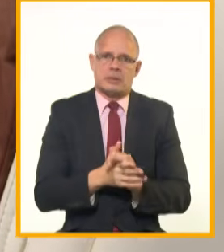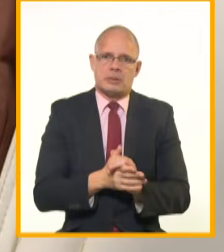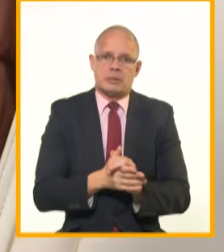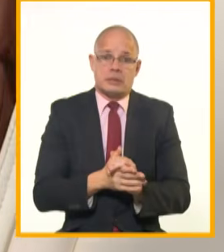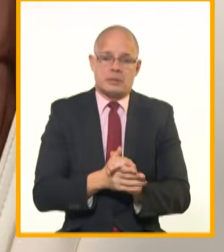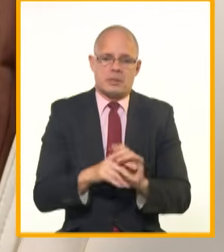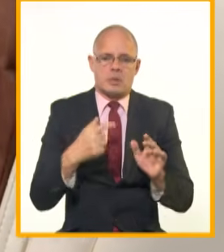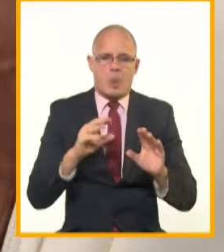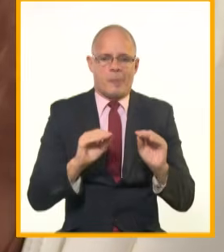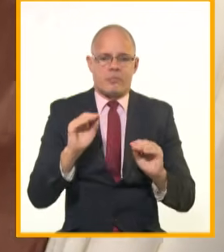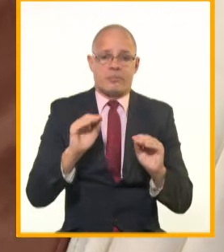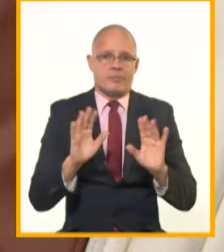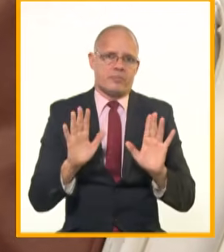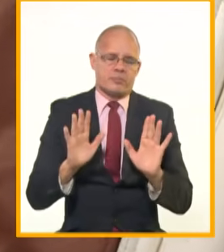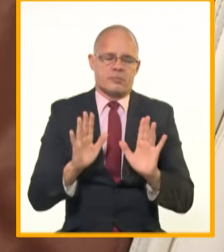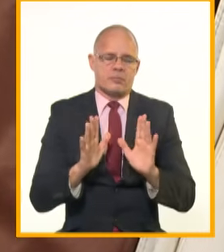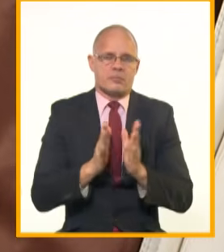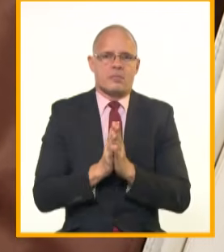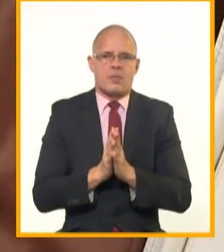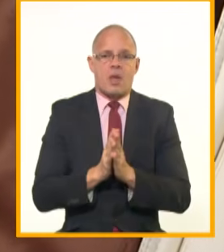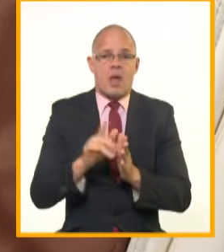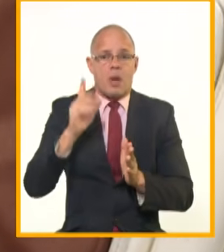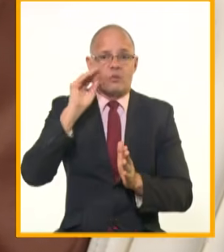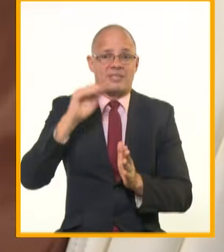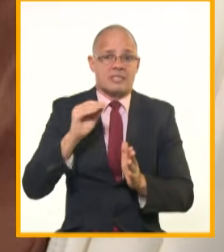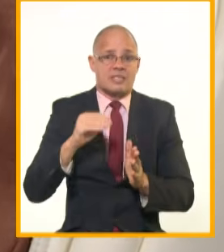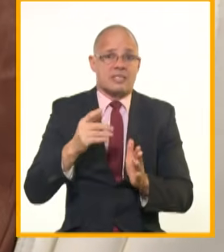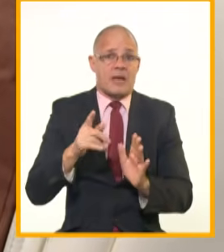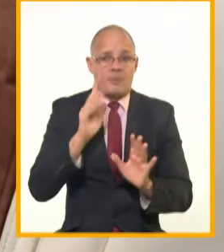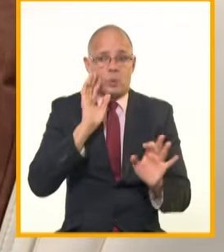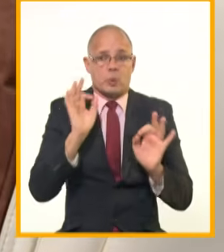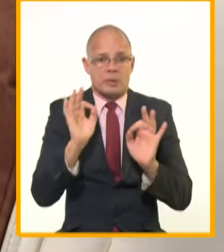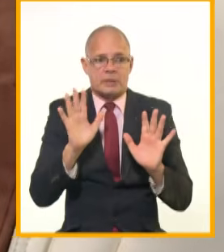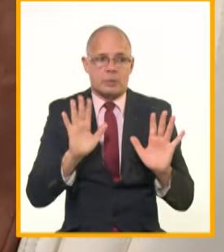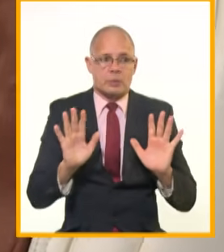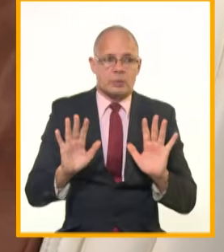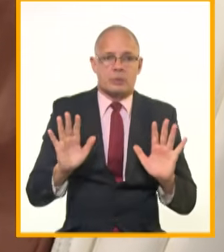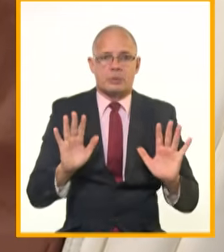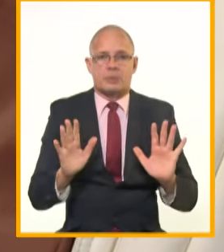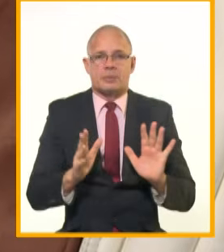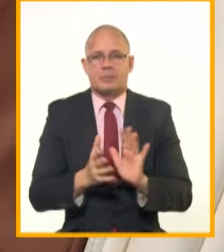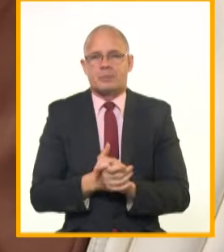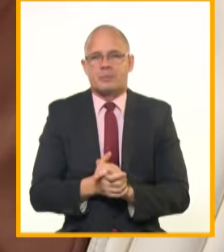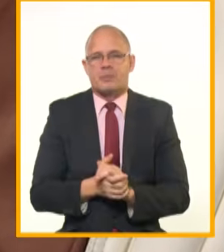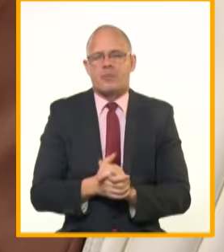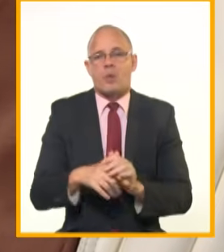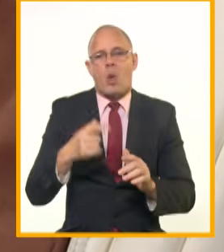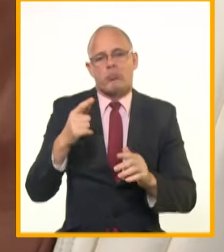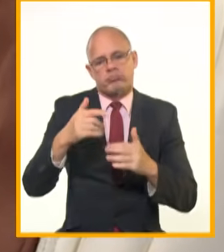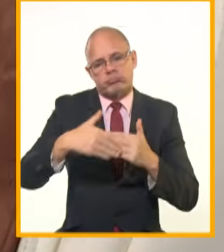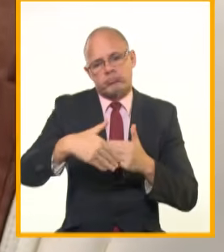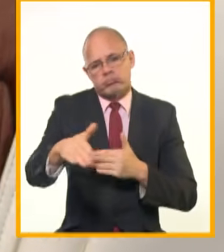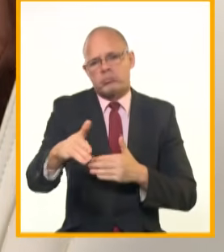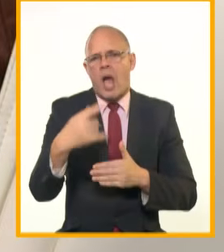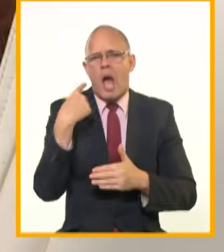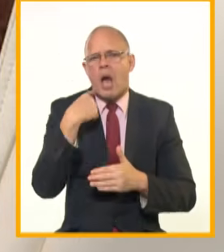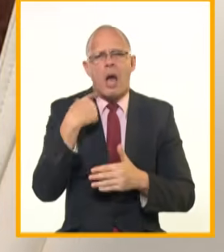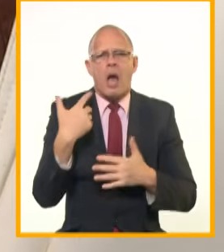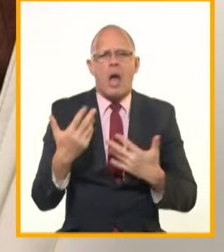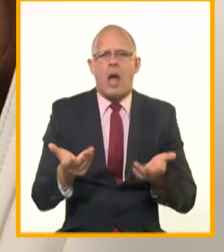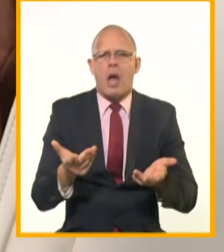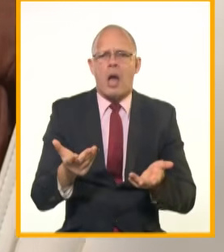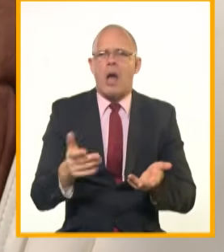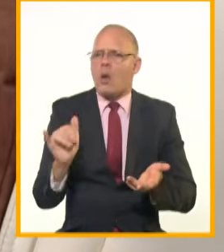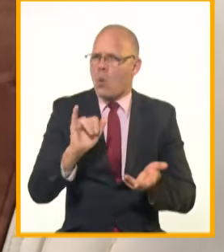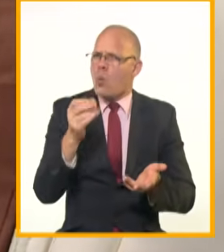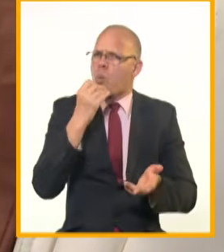de celebración, pues hubo que adecuar también nuestro escenario de las mesas redondas. Pero va a ser un año también en el que hay